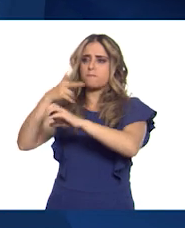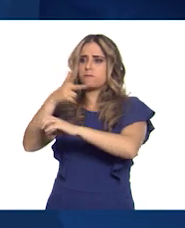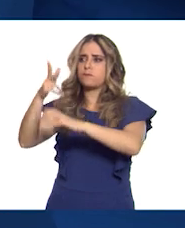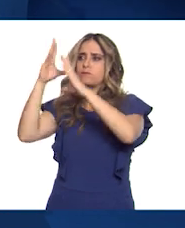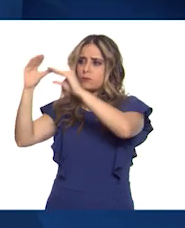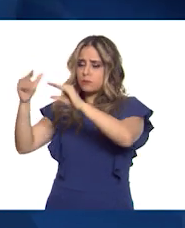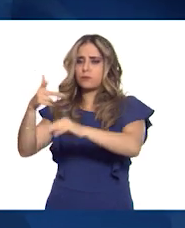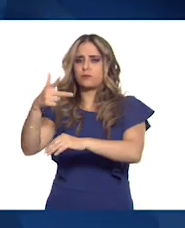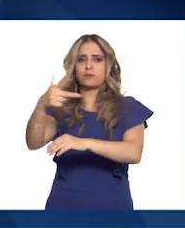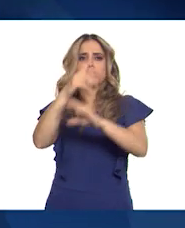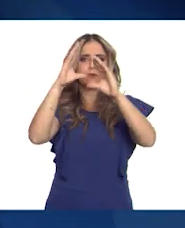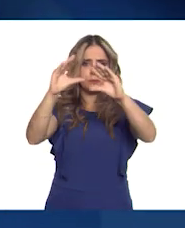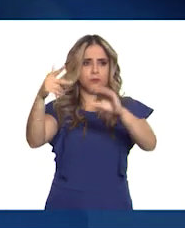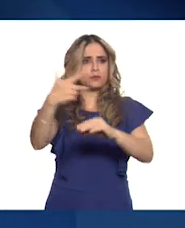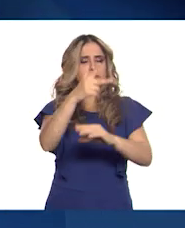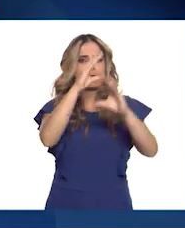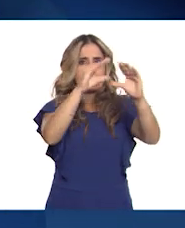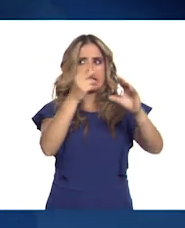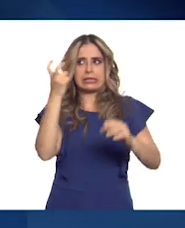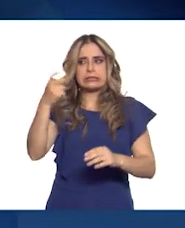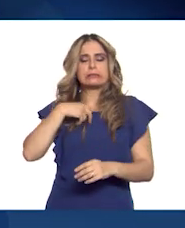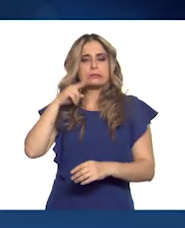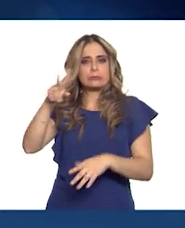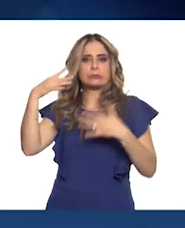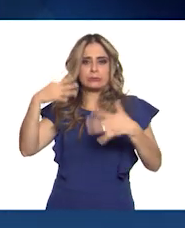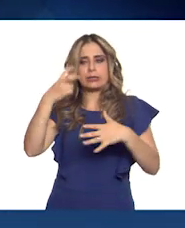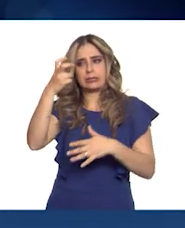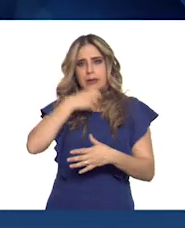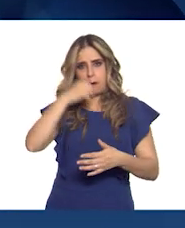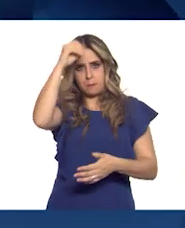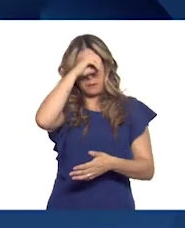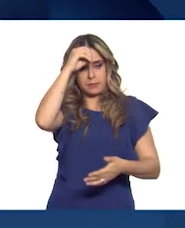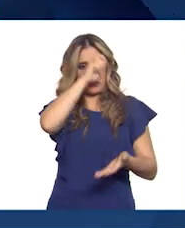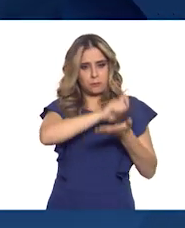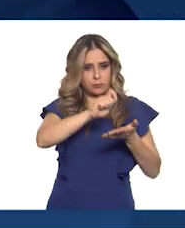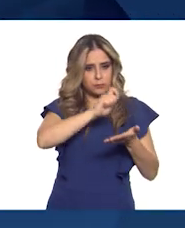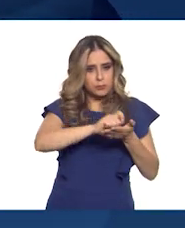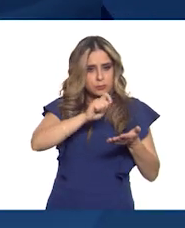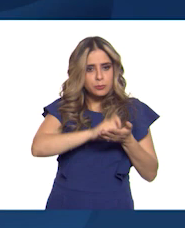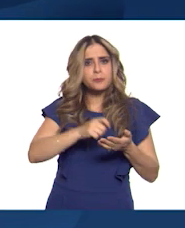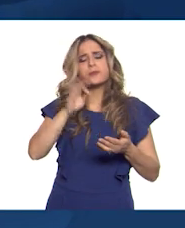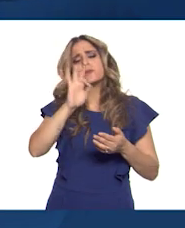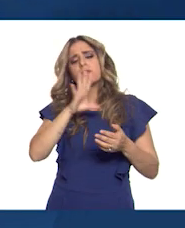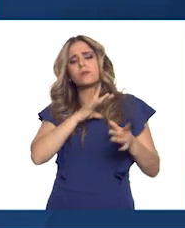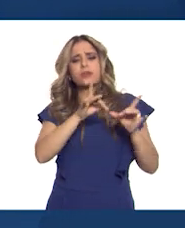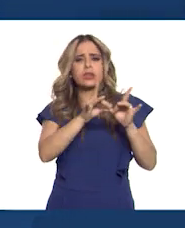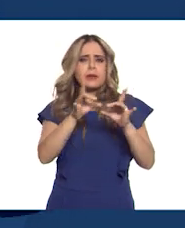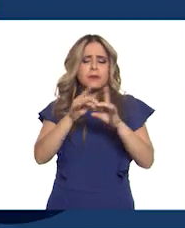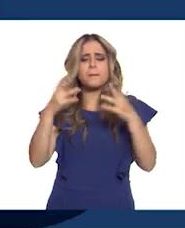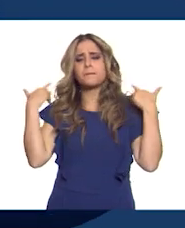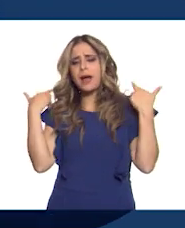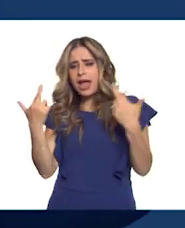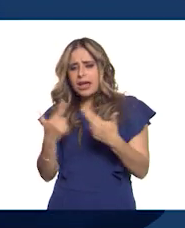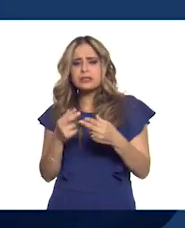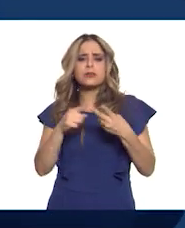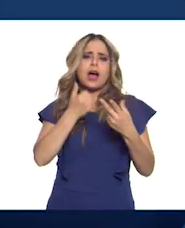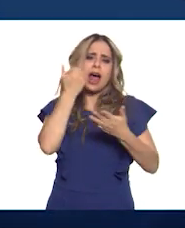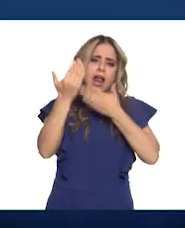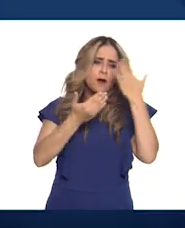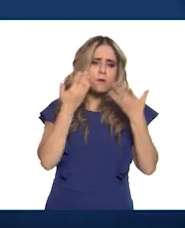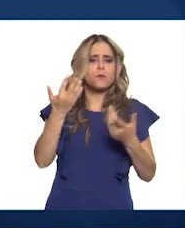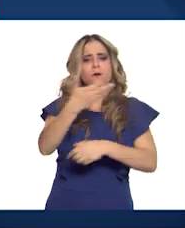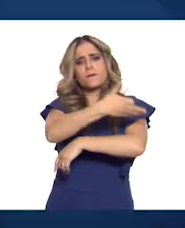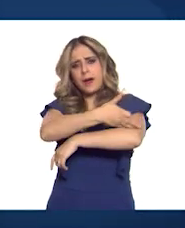las situaciones diversas de los profesores, los estudiantes y sus familias, y también incluí las iniciativas y formas creativas en que